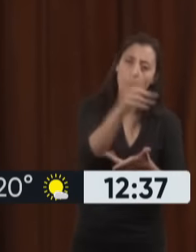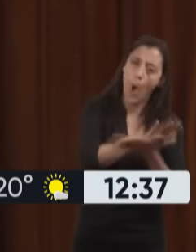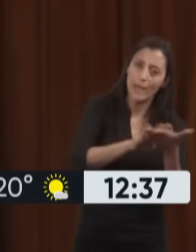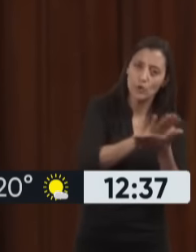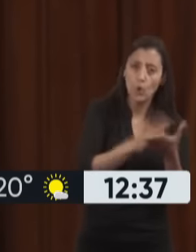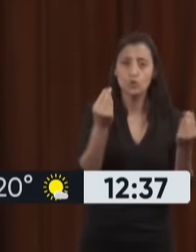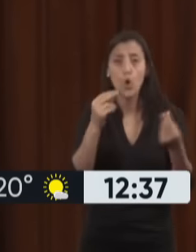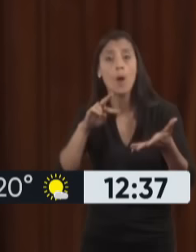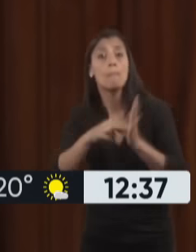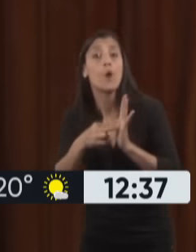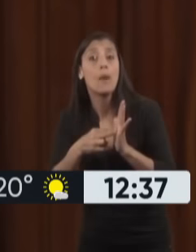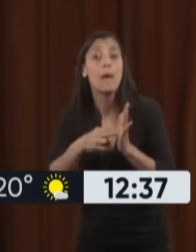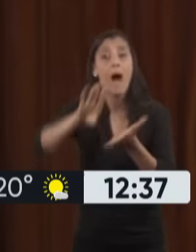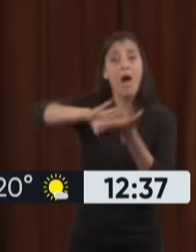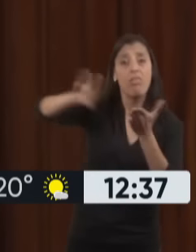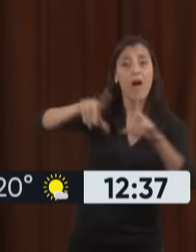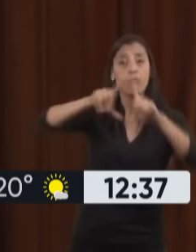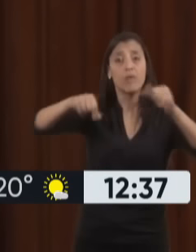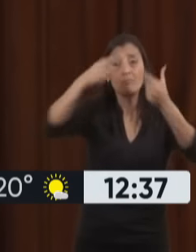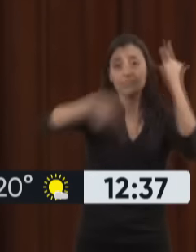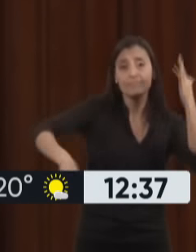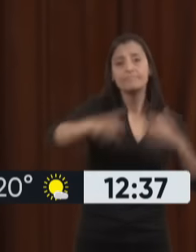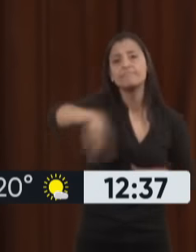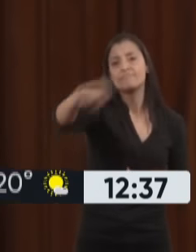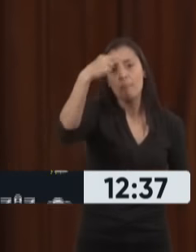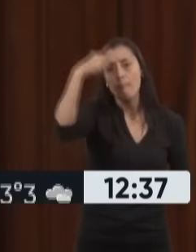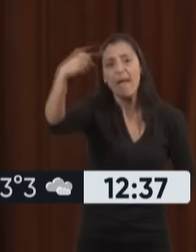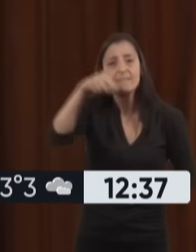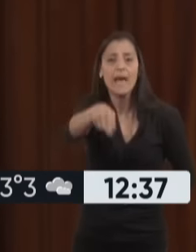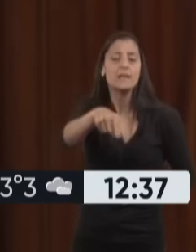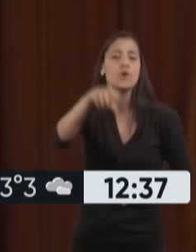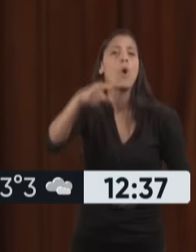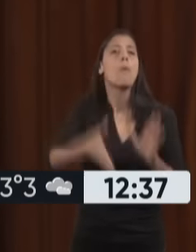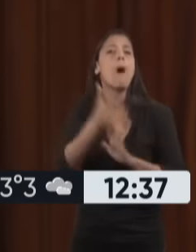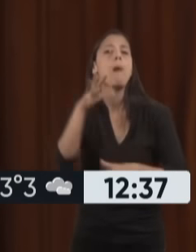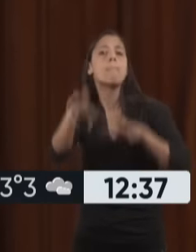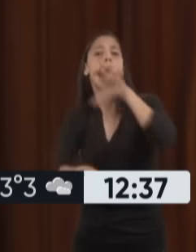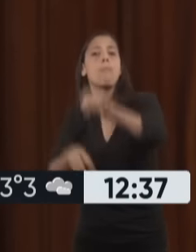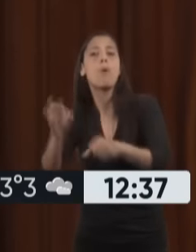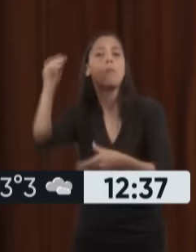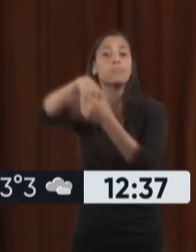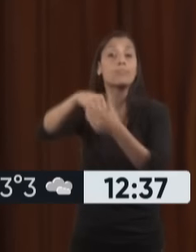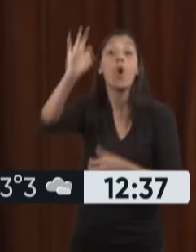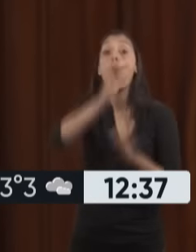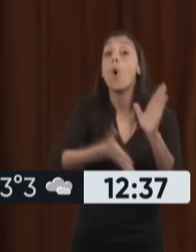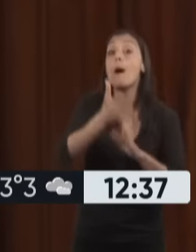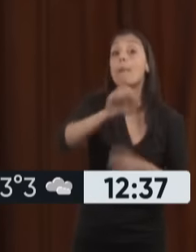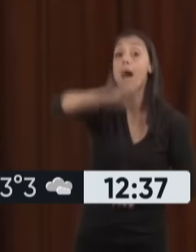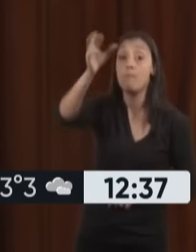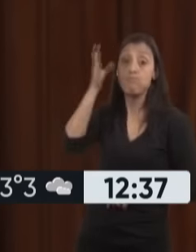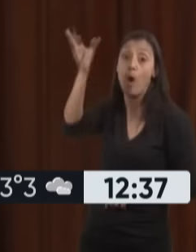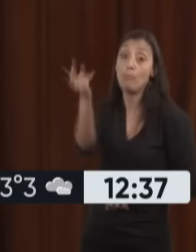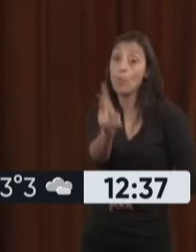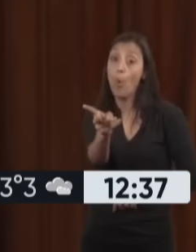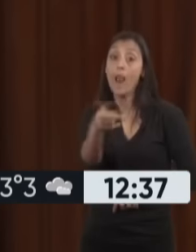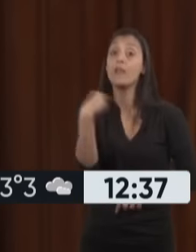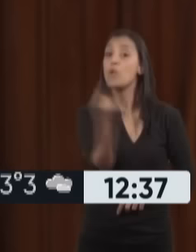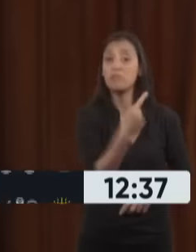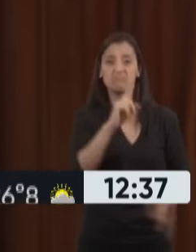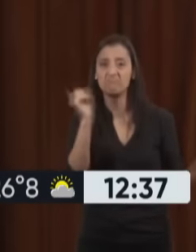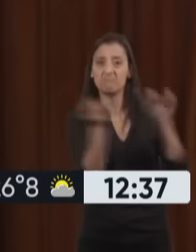problema de los pasivos remunerados y que todos creían que iba a terminar en una expropiación o en una hiperinflación, lo resolvimos